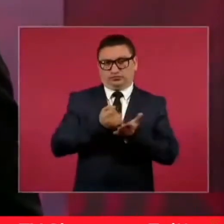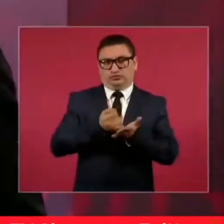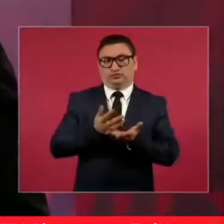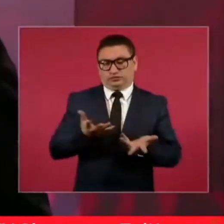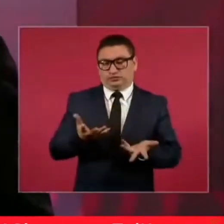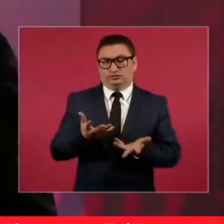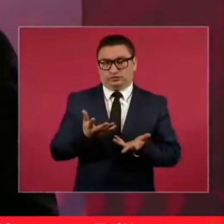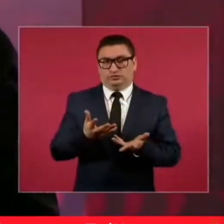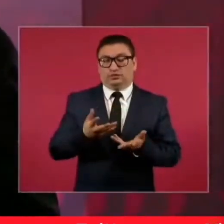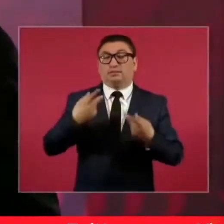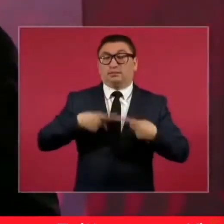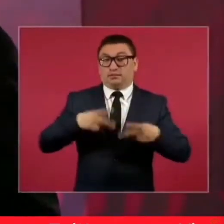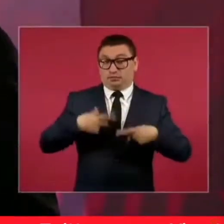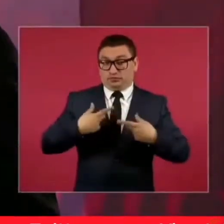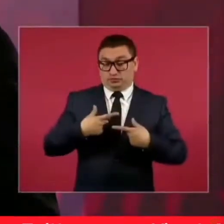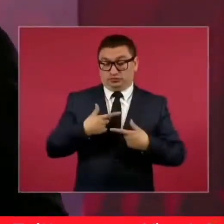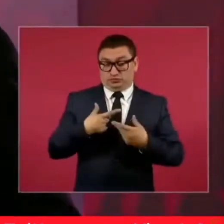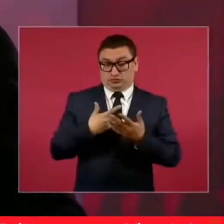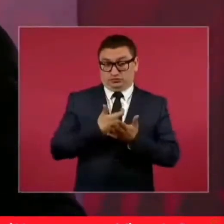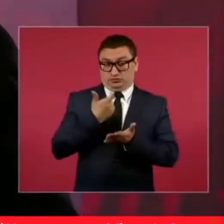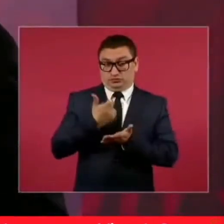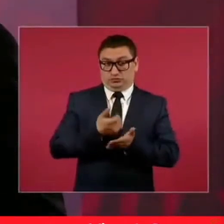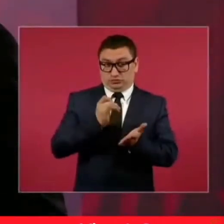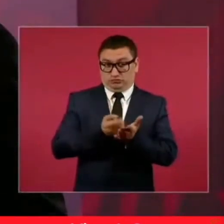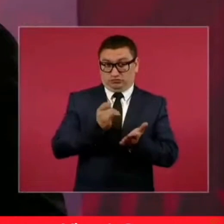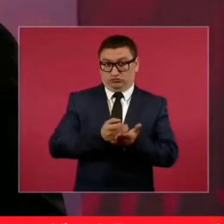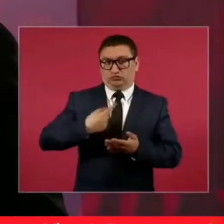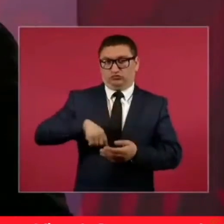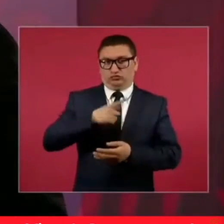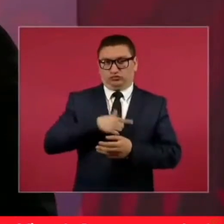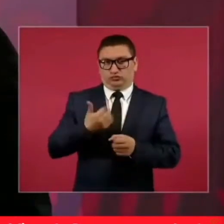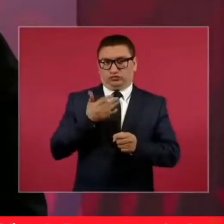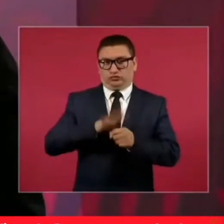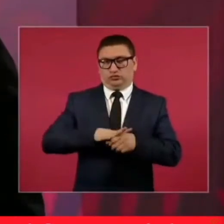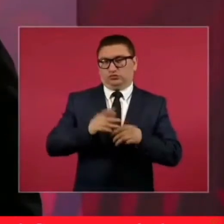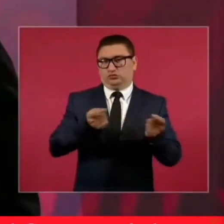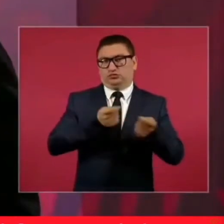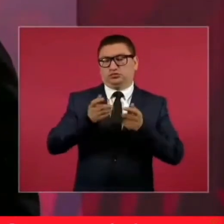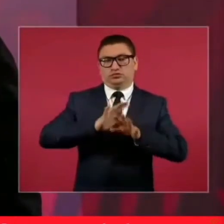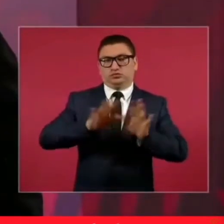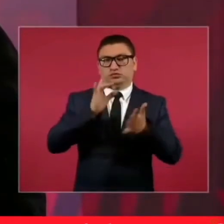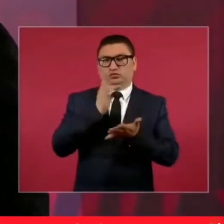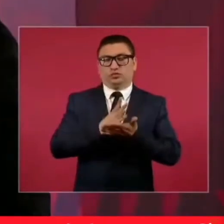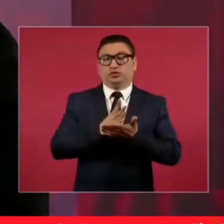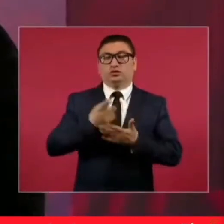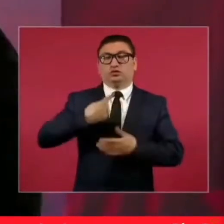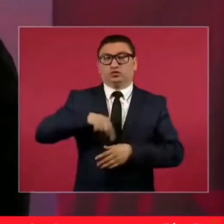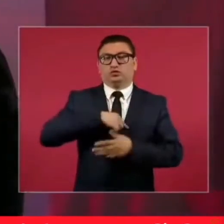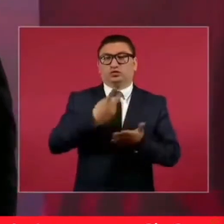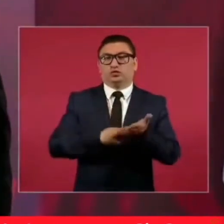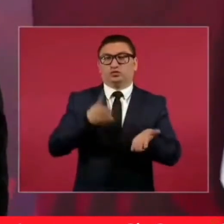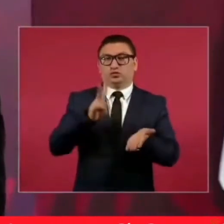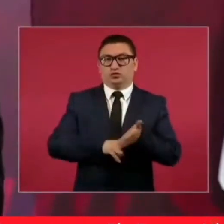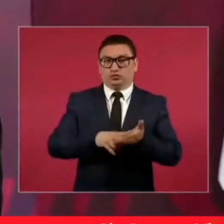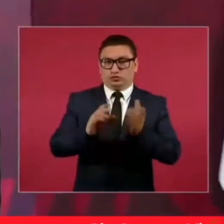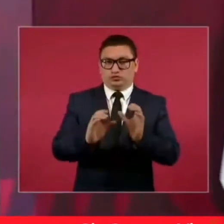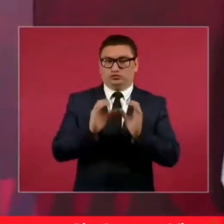pueblo. Y estamos doblemente obligados a manejar